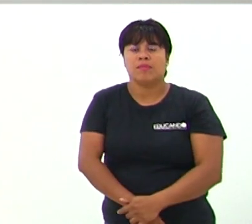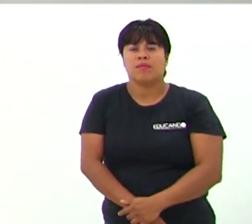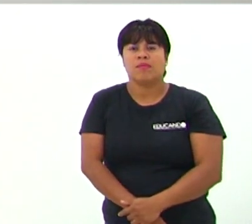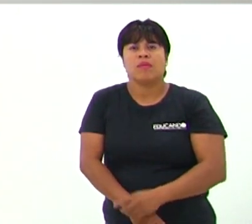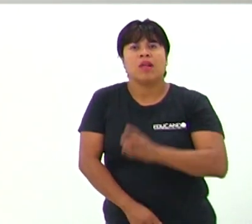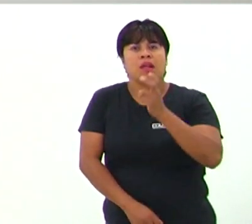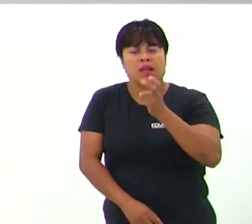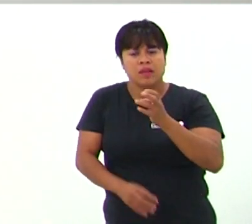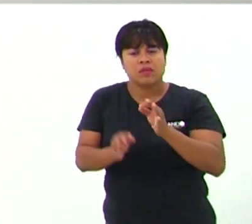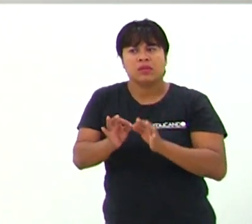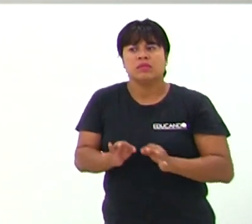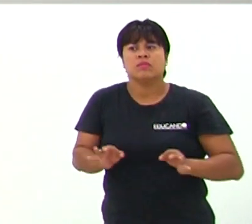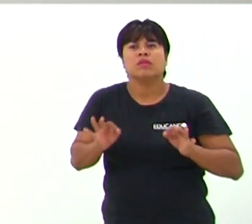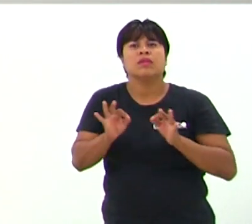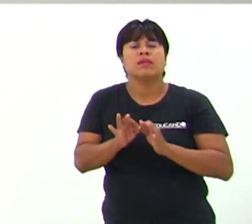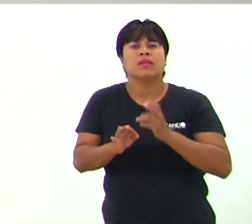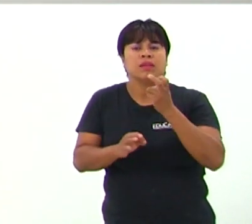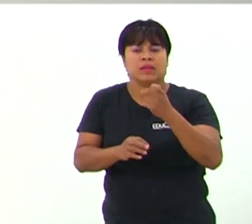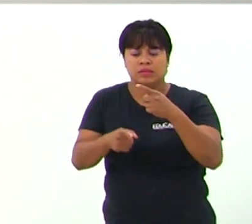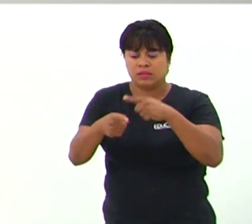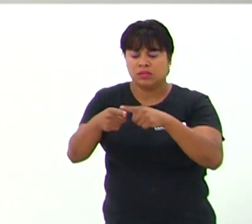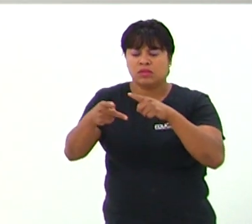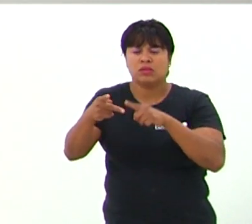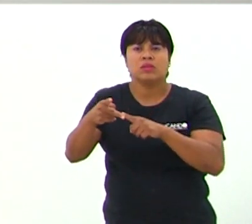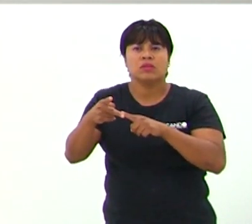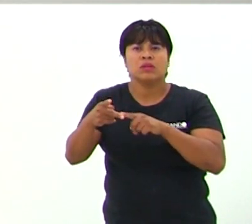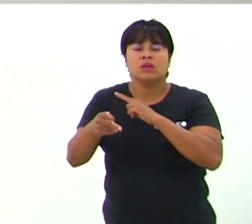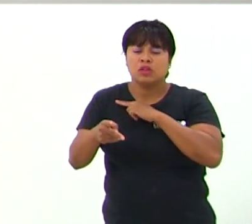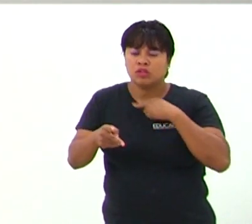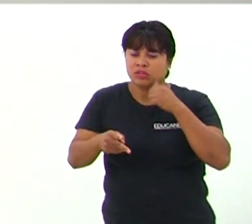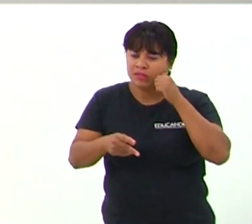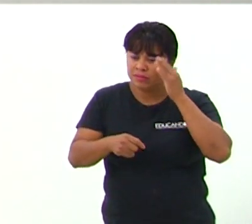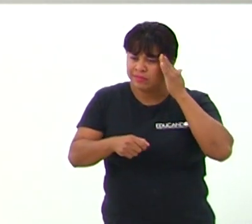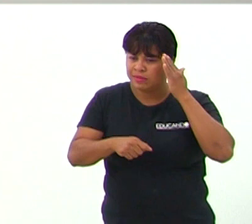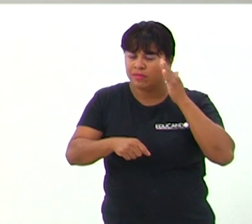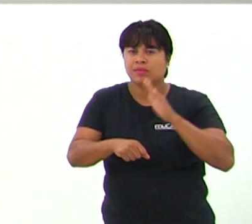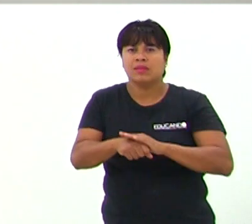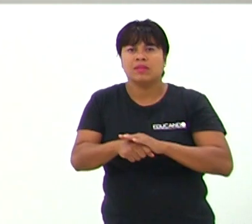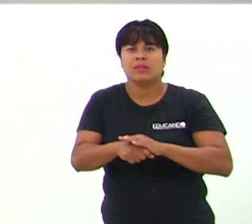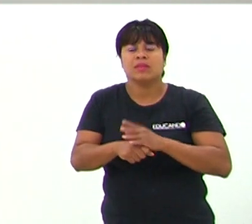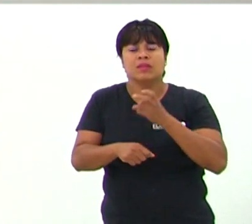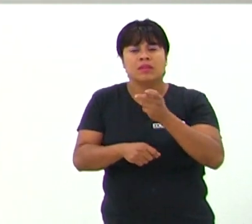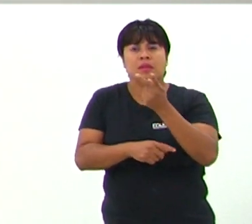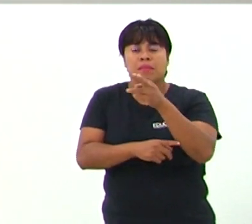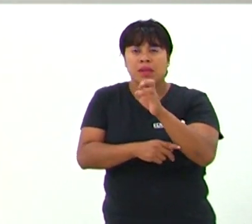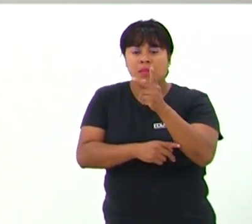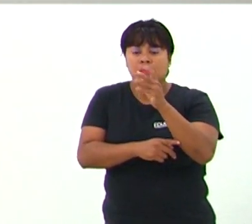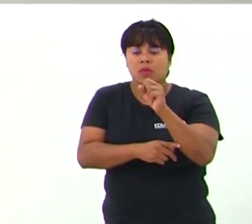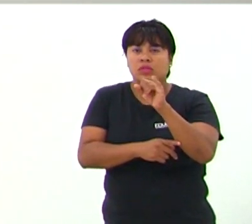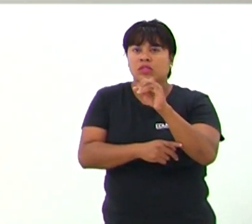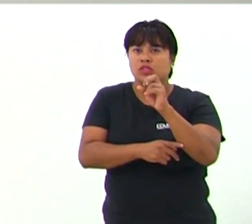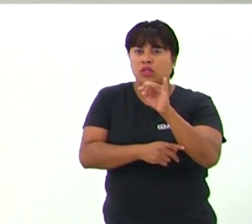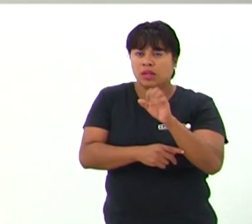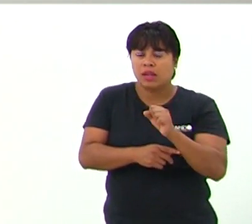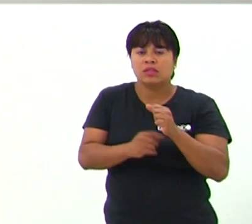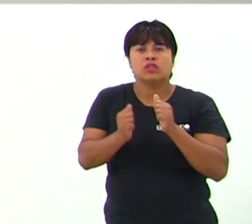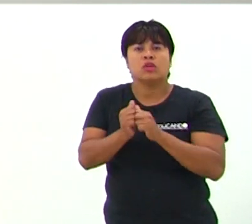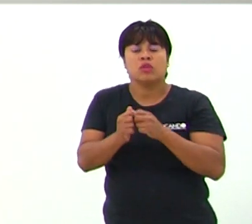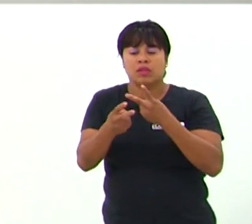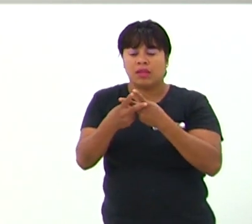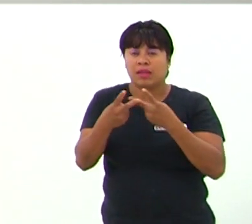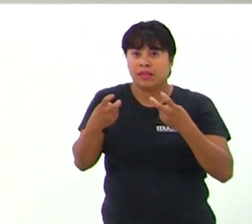Es importante estas dos partes que tomemos en cuenta. Frases preposicionales con función